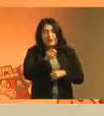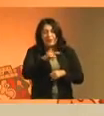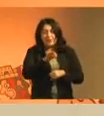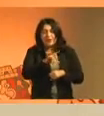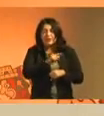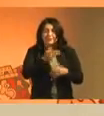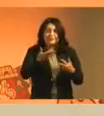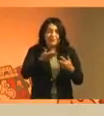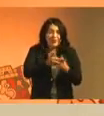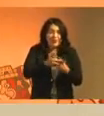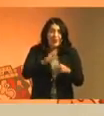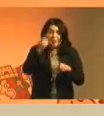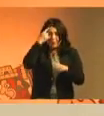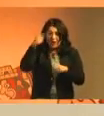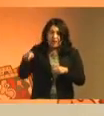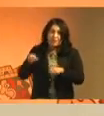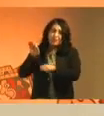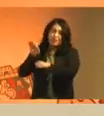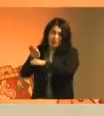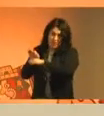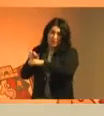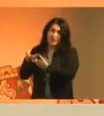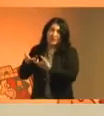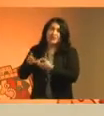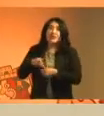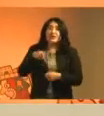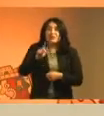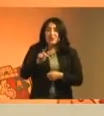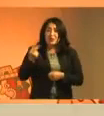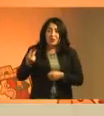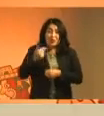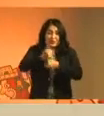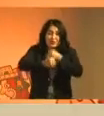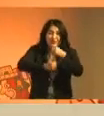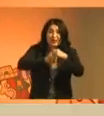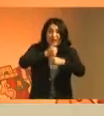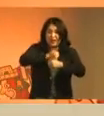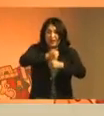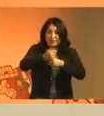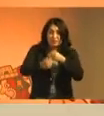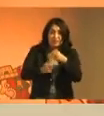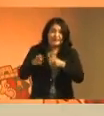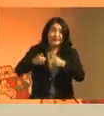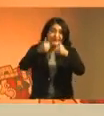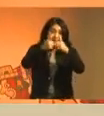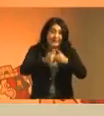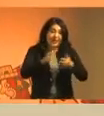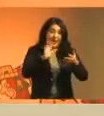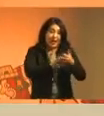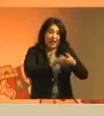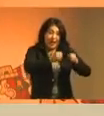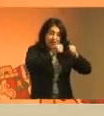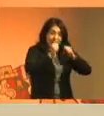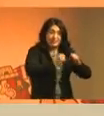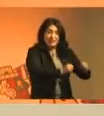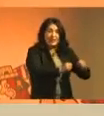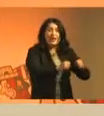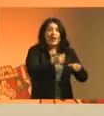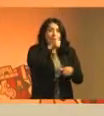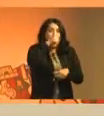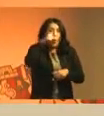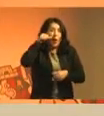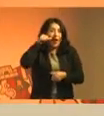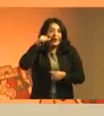a él en defensa propia pero significa dos años más o menos dos años en la cárcel en el penal en juárez en mérida